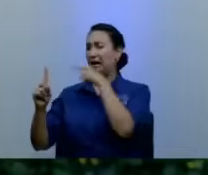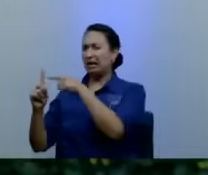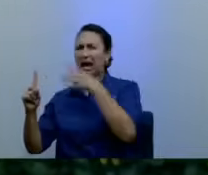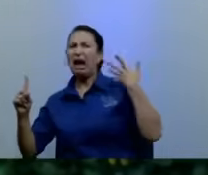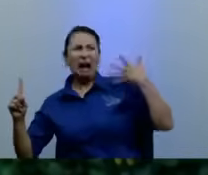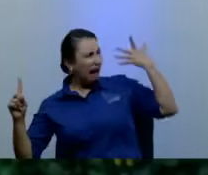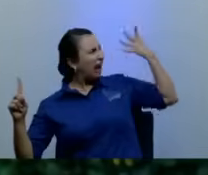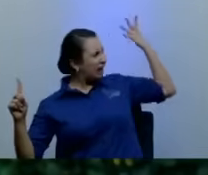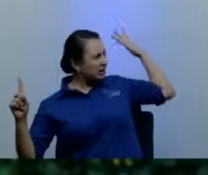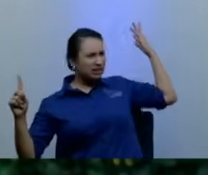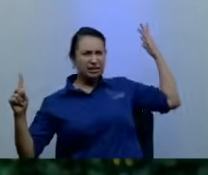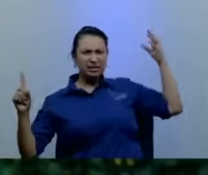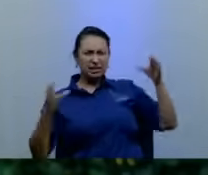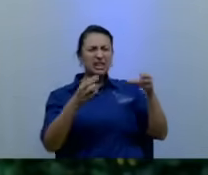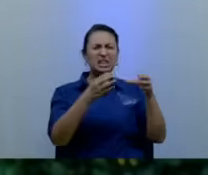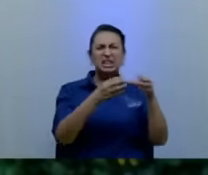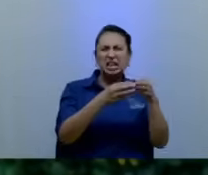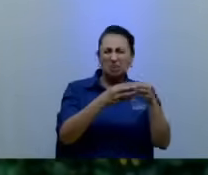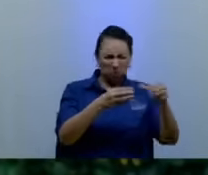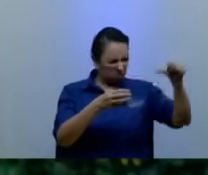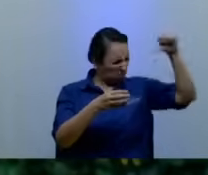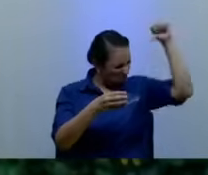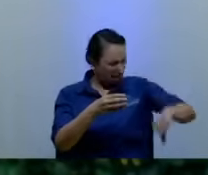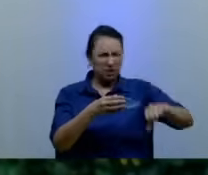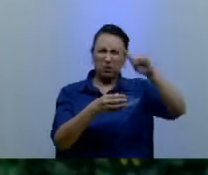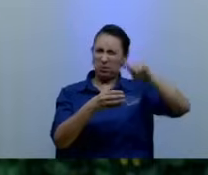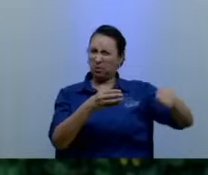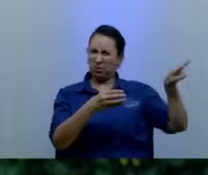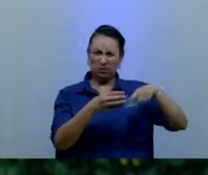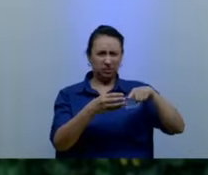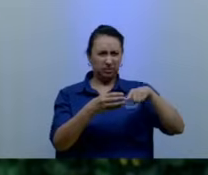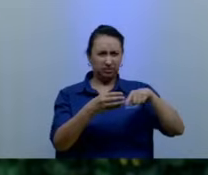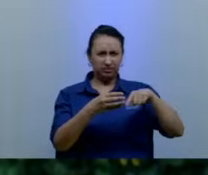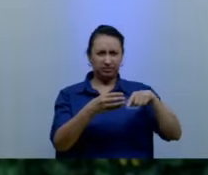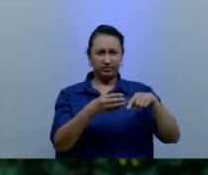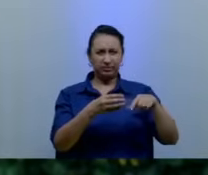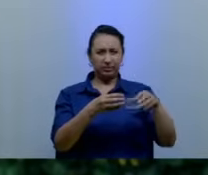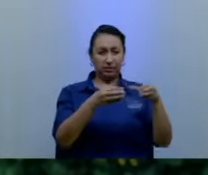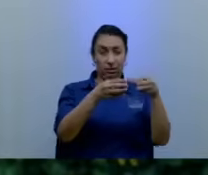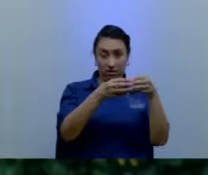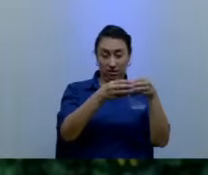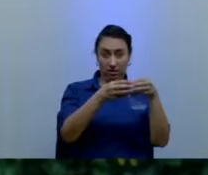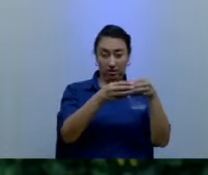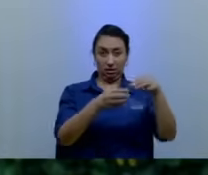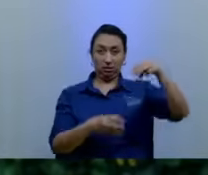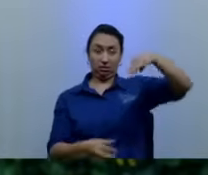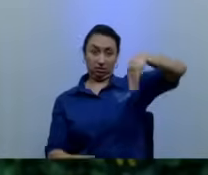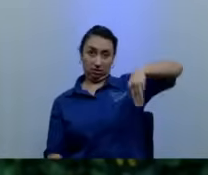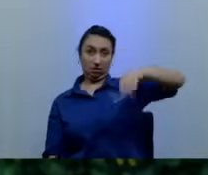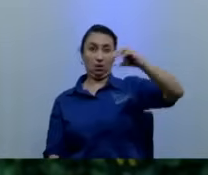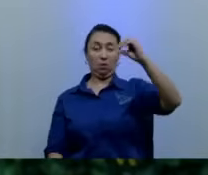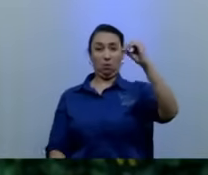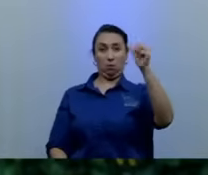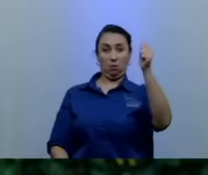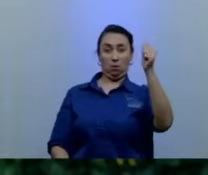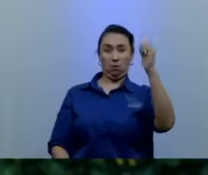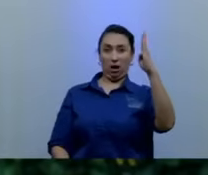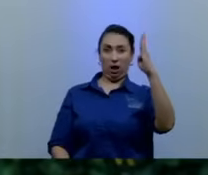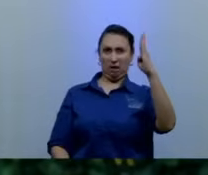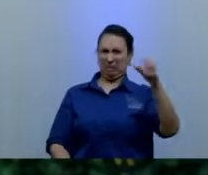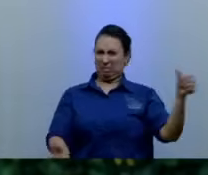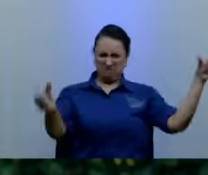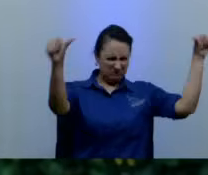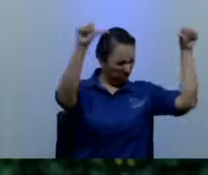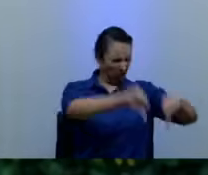respeto, Moab era una región de maldición. No podían entrar hasta la décima generación en el templo